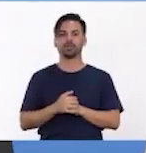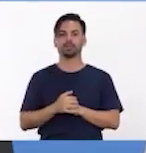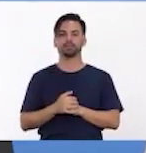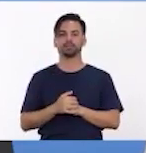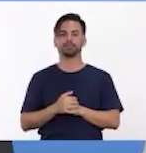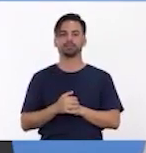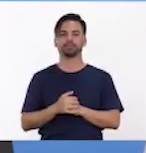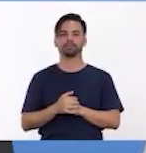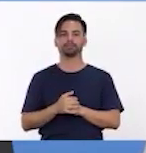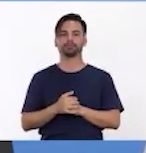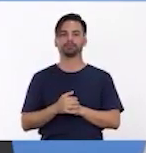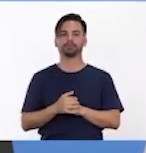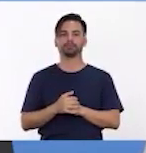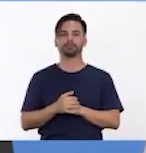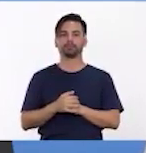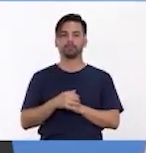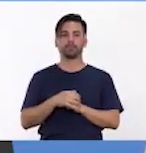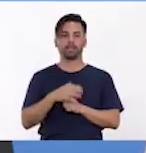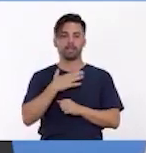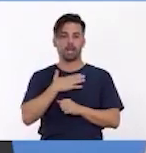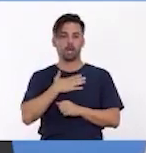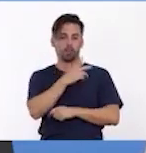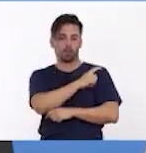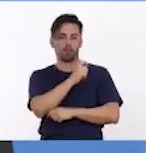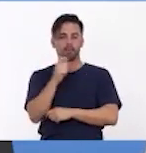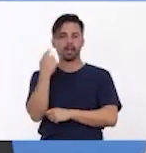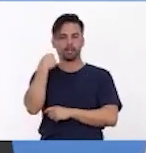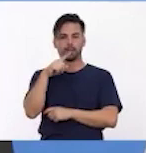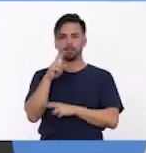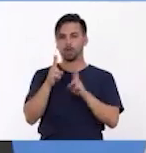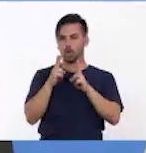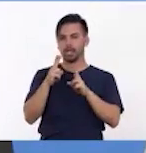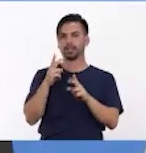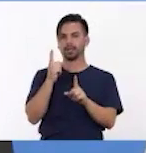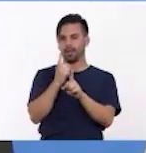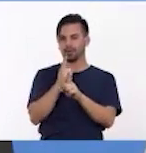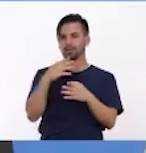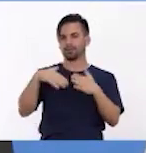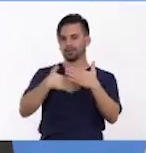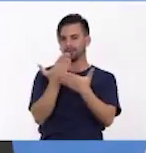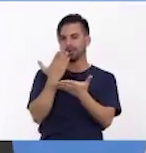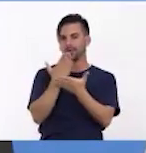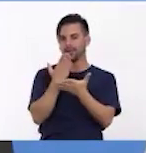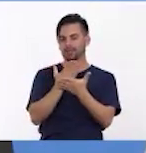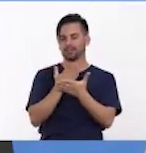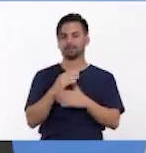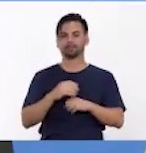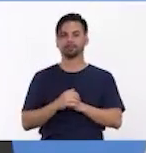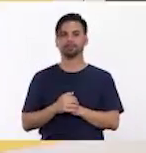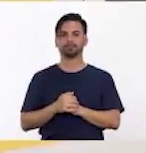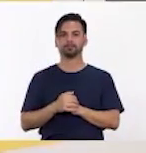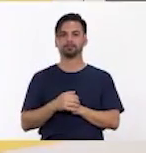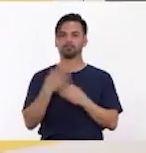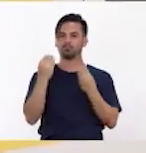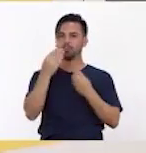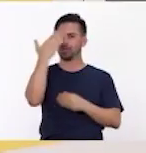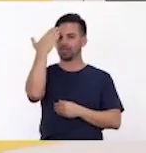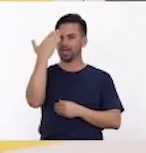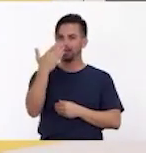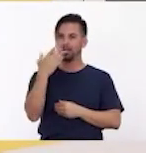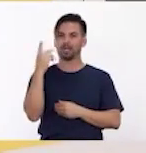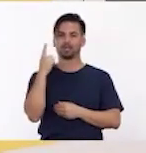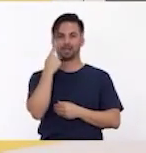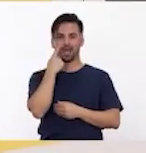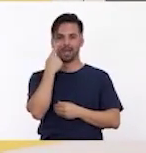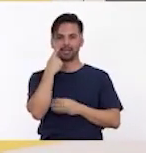le dieron en la primera clase del curso, que fue ahí donde se orientó el primer trabajo práctico integrador. Así que